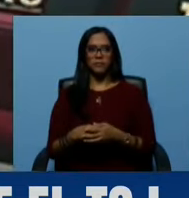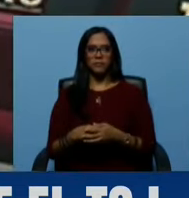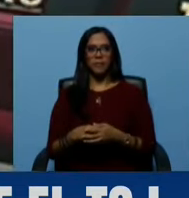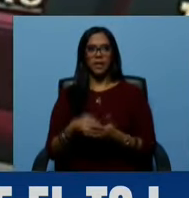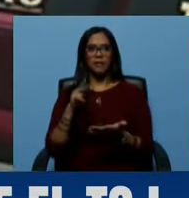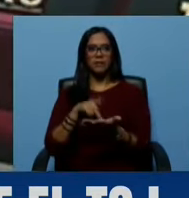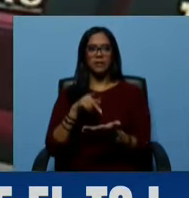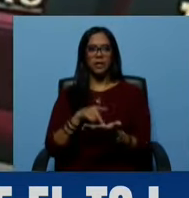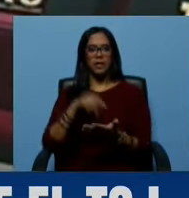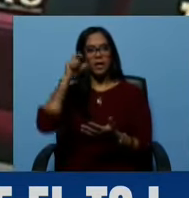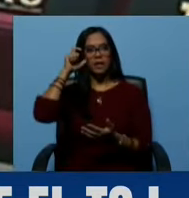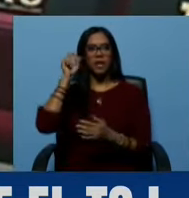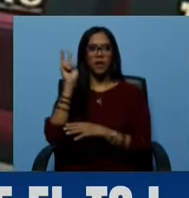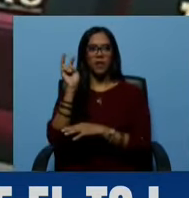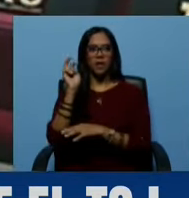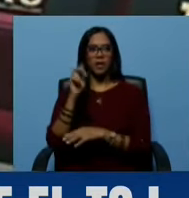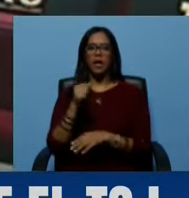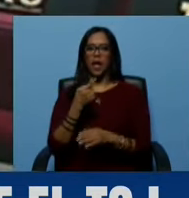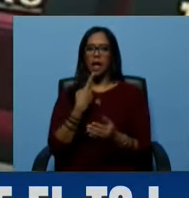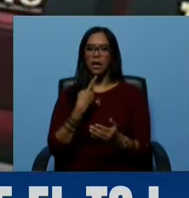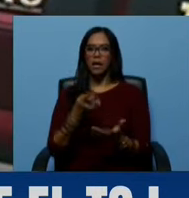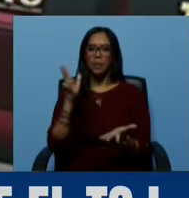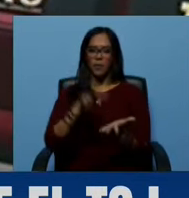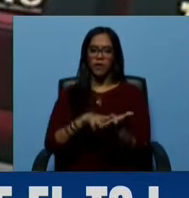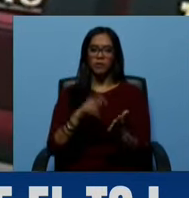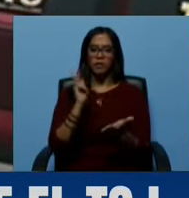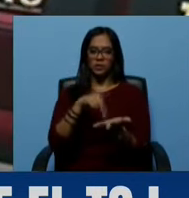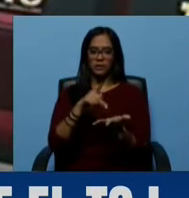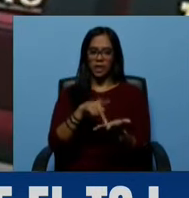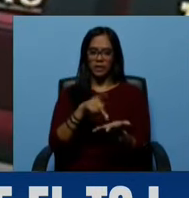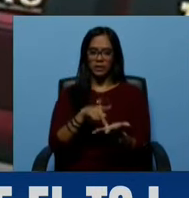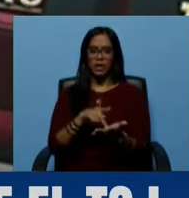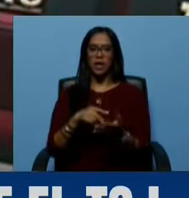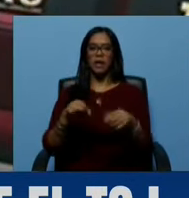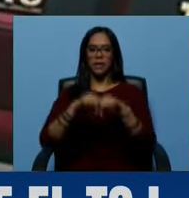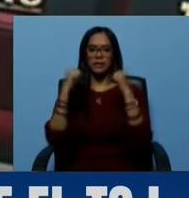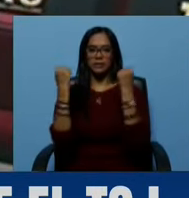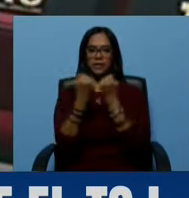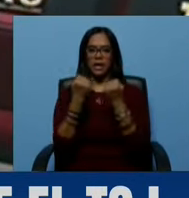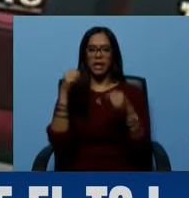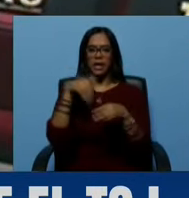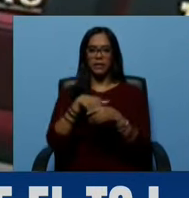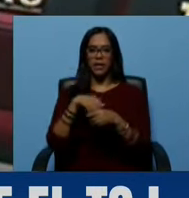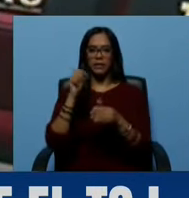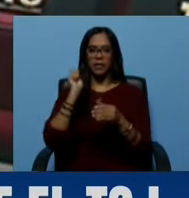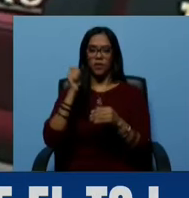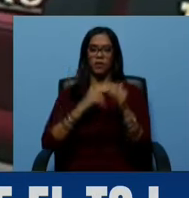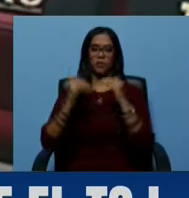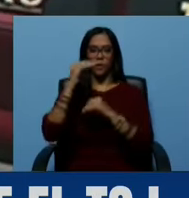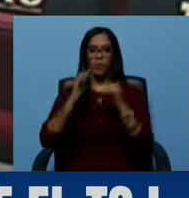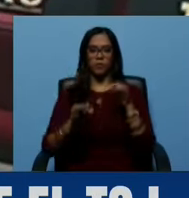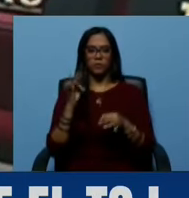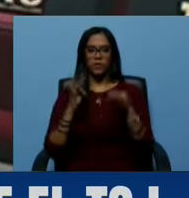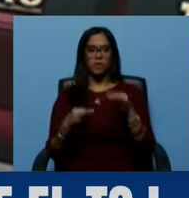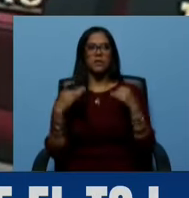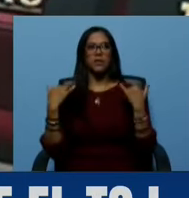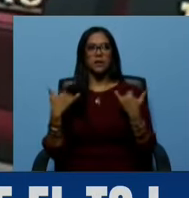asistirá el día viernes, ha confirmado su asistencia, su comparecencia ante esta sala electoral del Tribunal Supremo de Justicia.